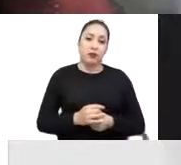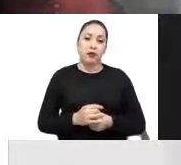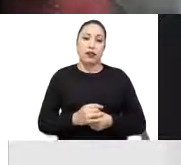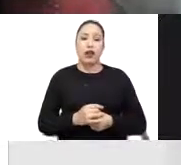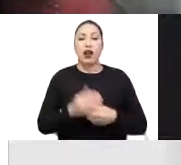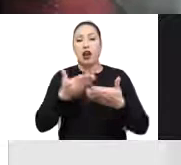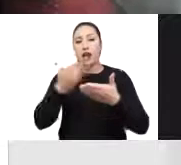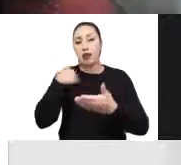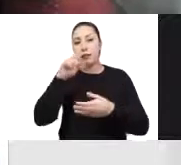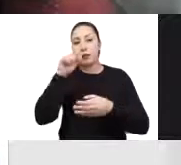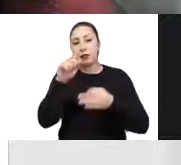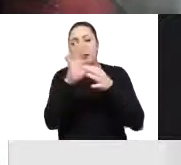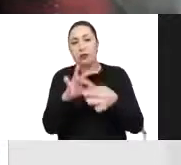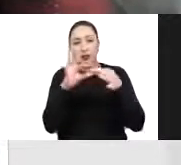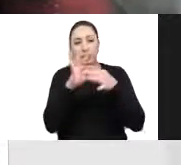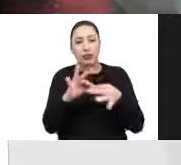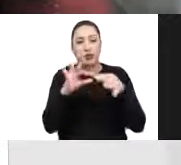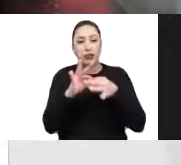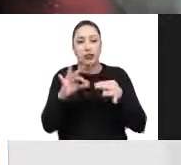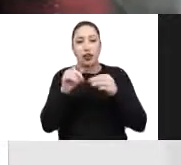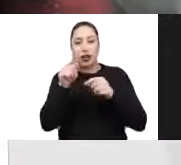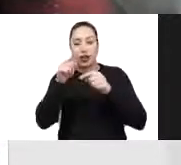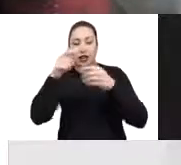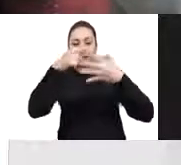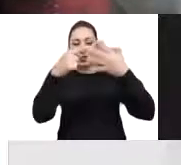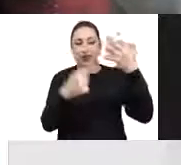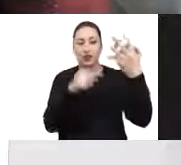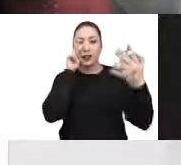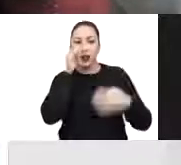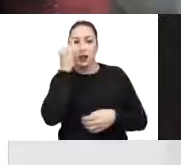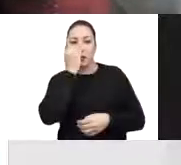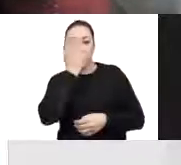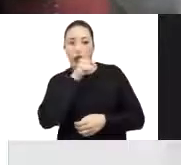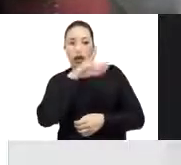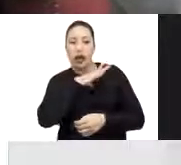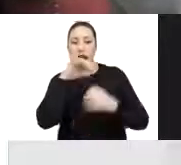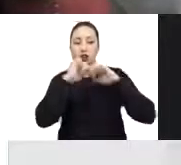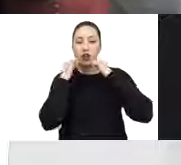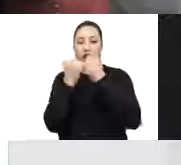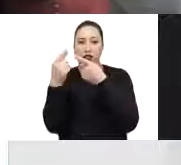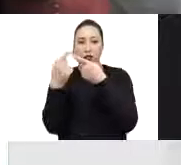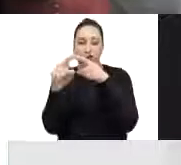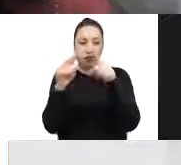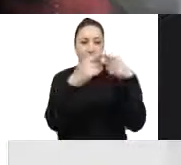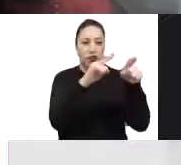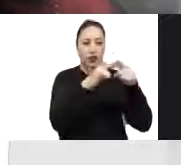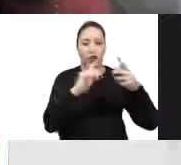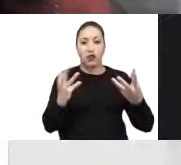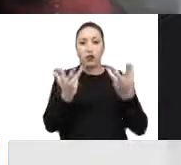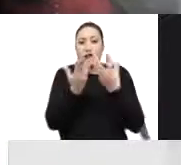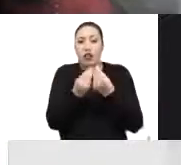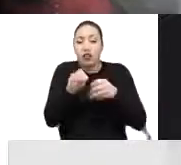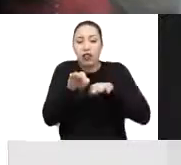les repito, estas organizaciones que ven acá principalmente hemos estado trabajando en